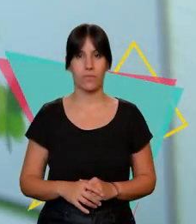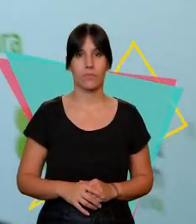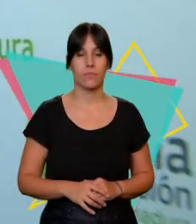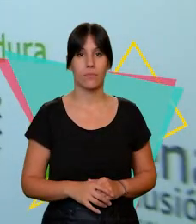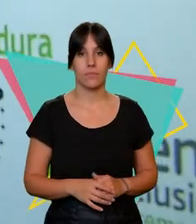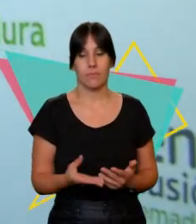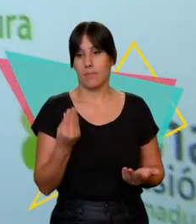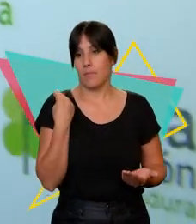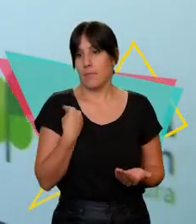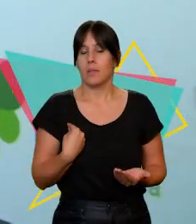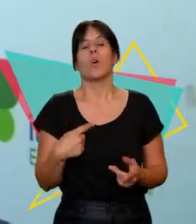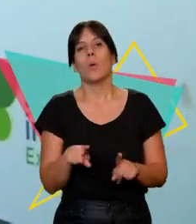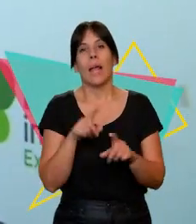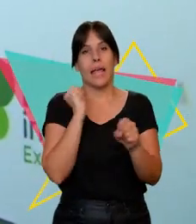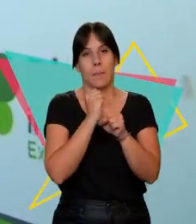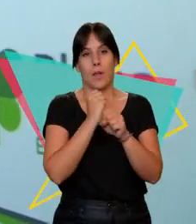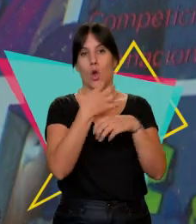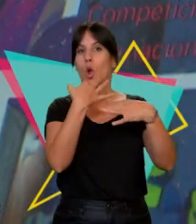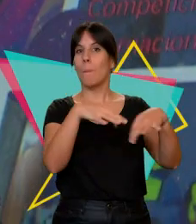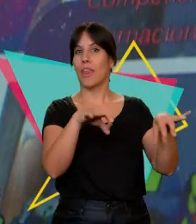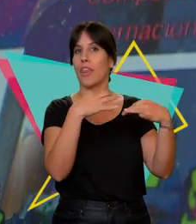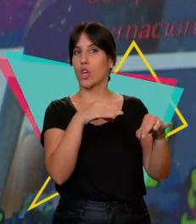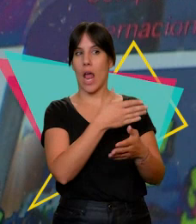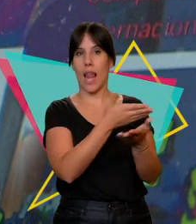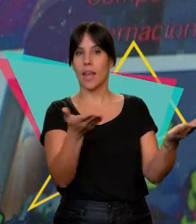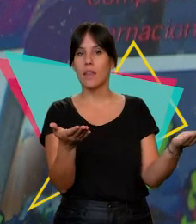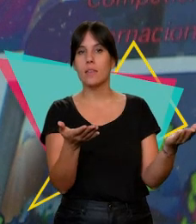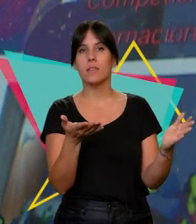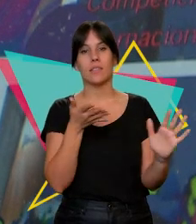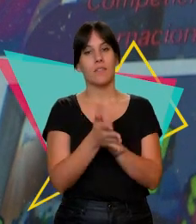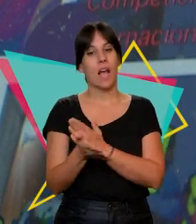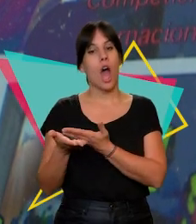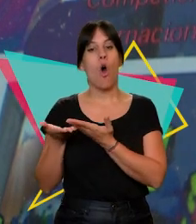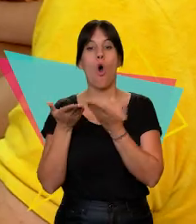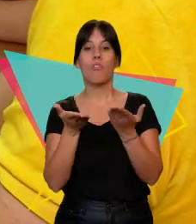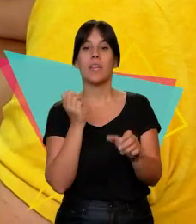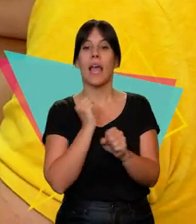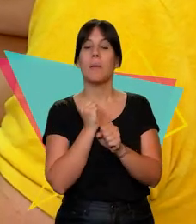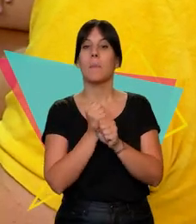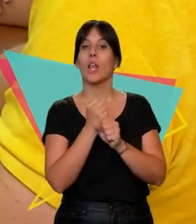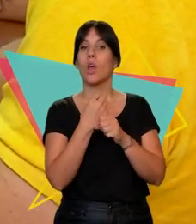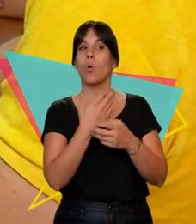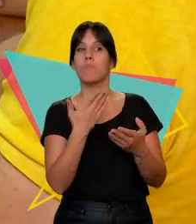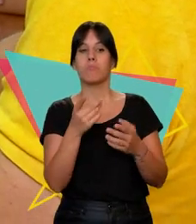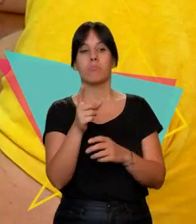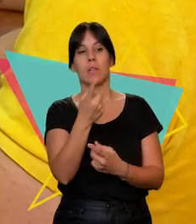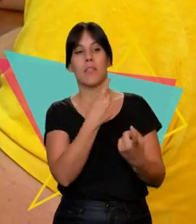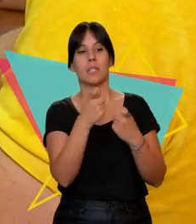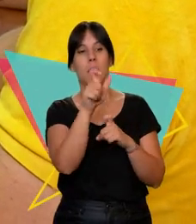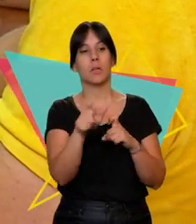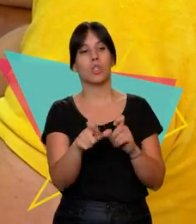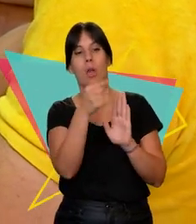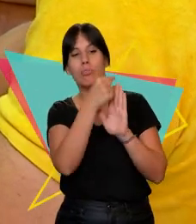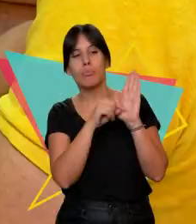A diferencia del empleo convencional, no son ofertas de empleo que buscan un